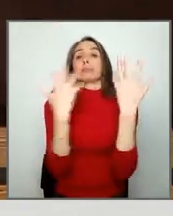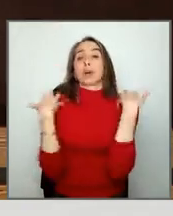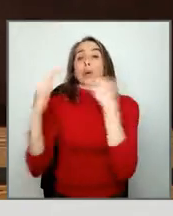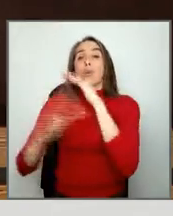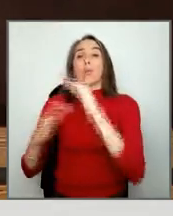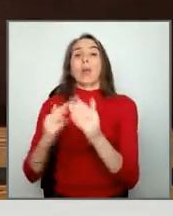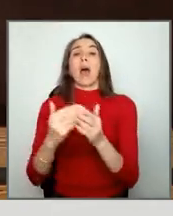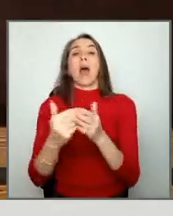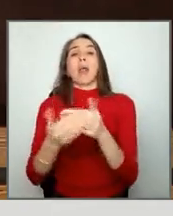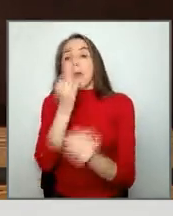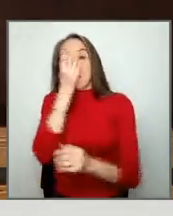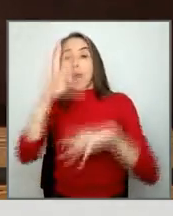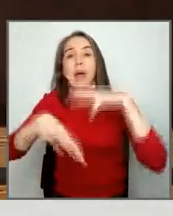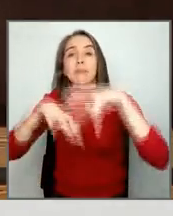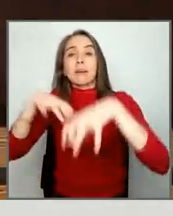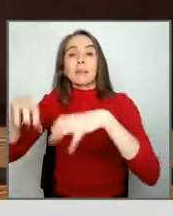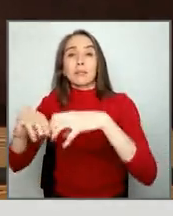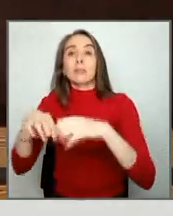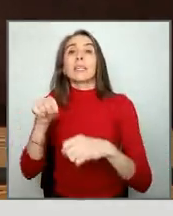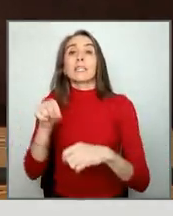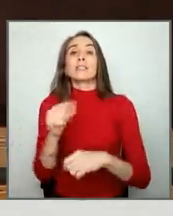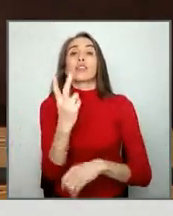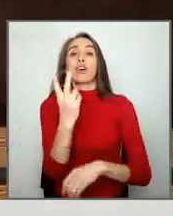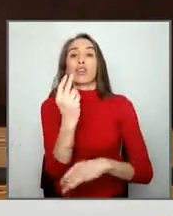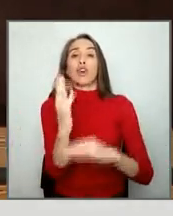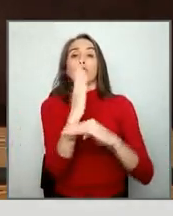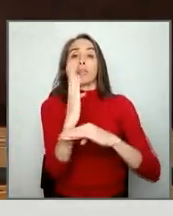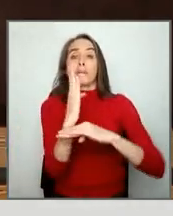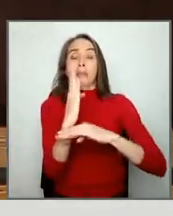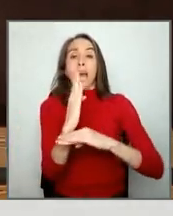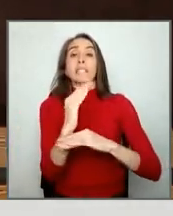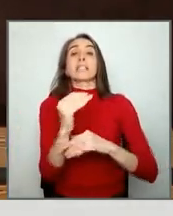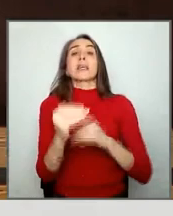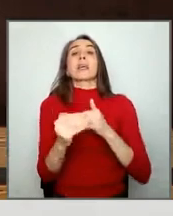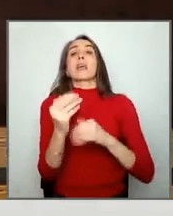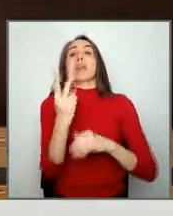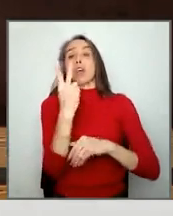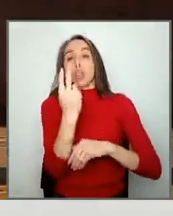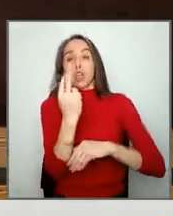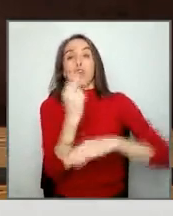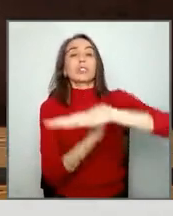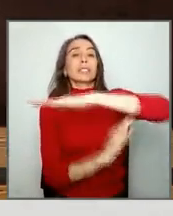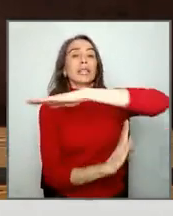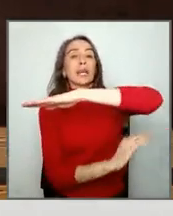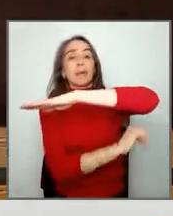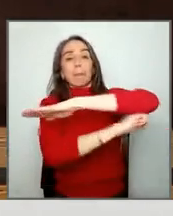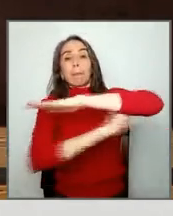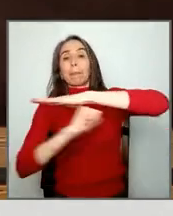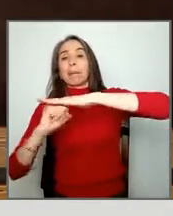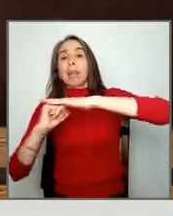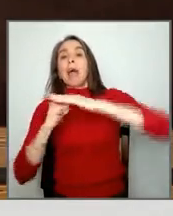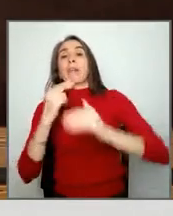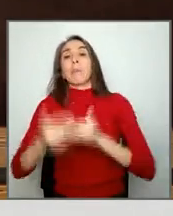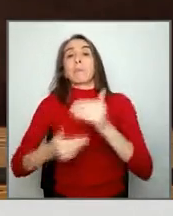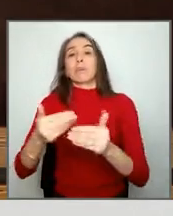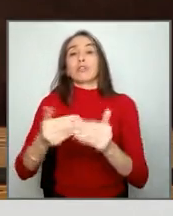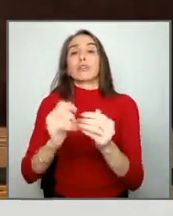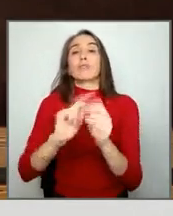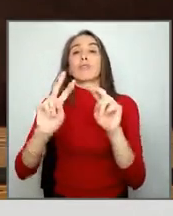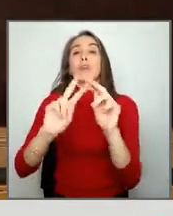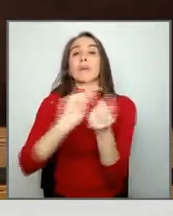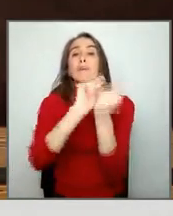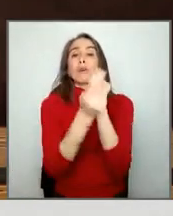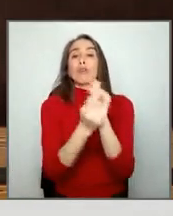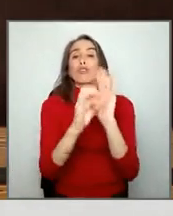doce bases del proceso constitucional que está en curso por esto Quiero agradecer a